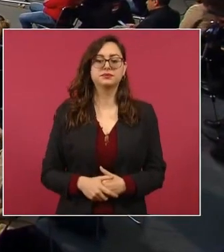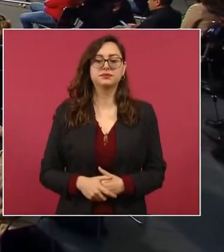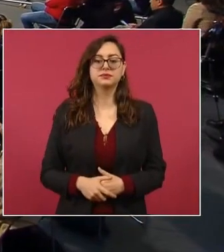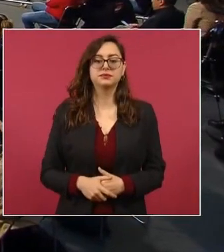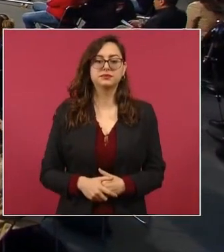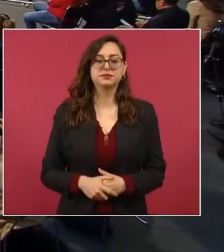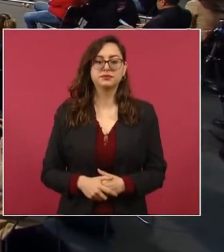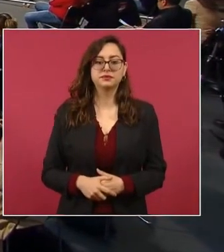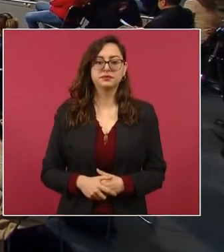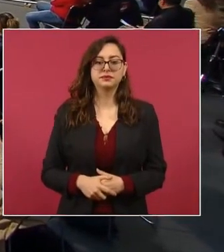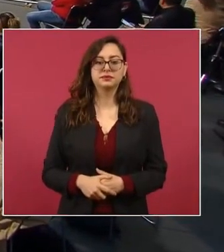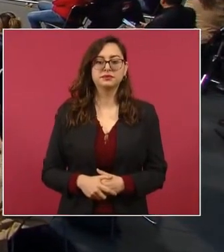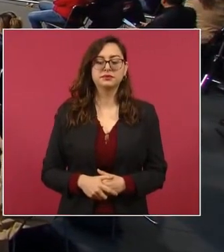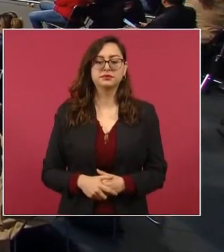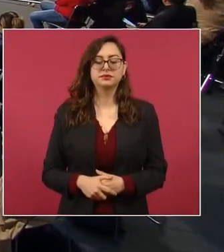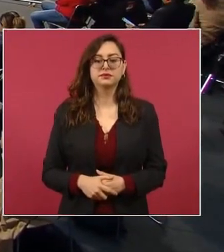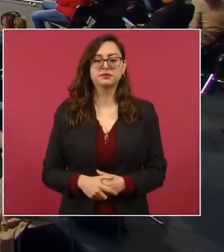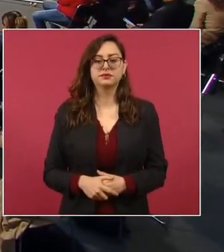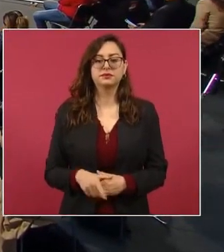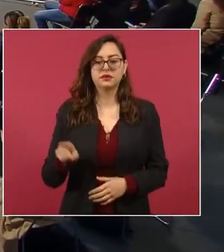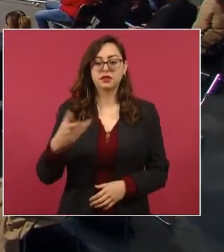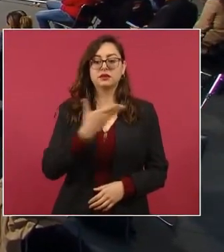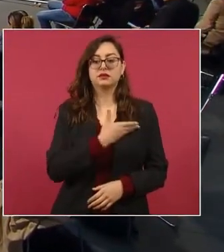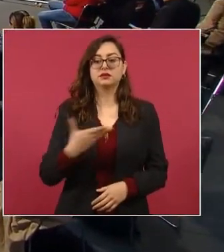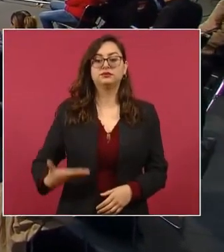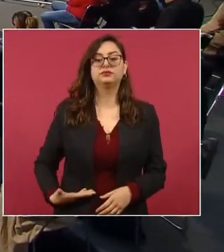Esta intervención me pareció